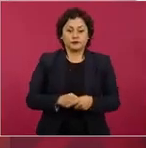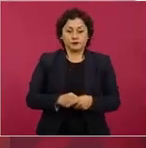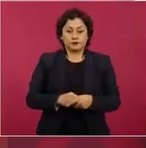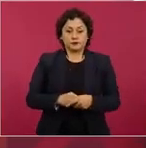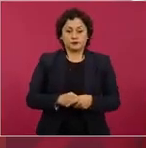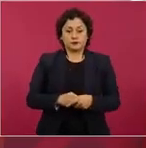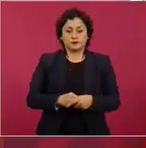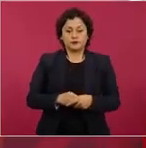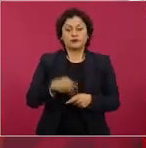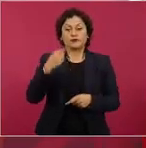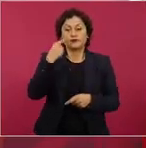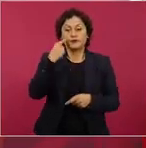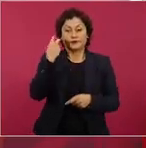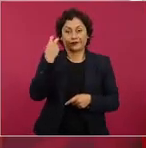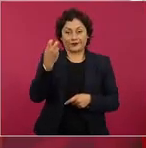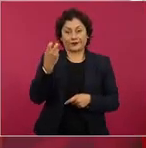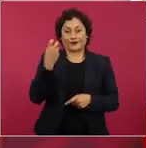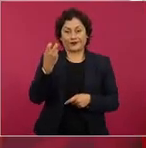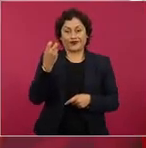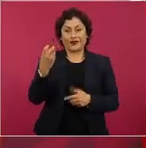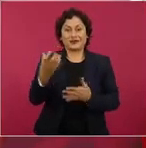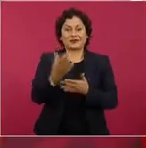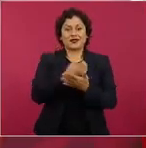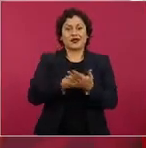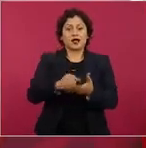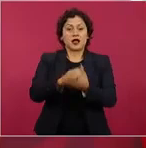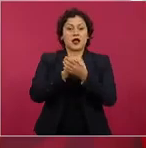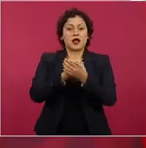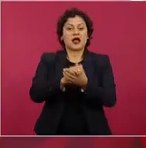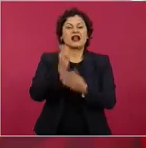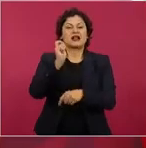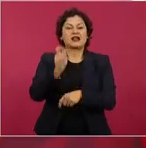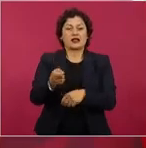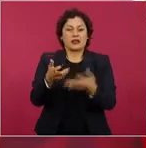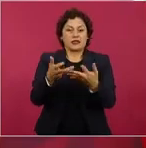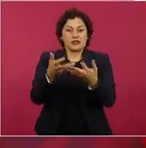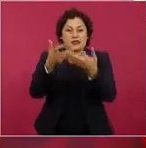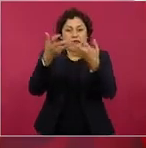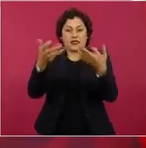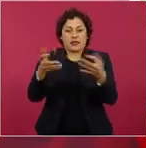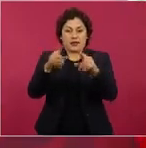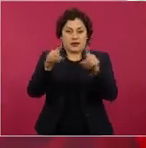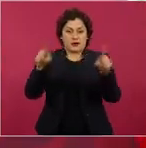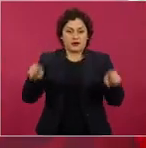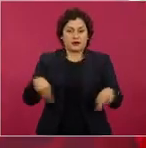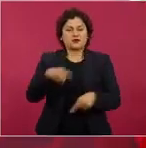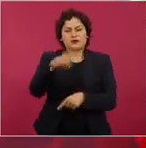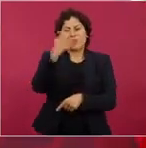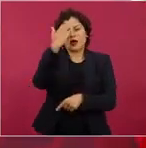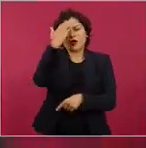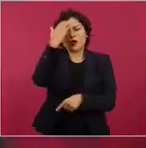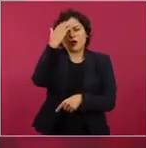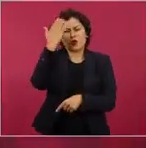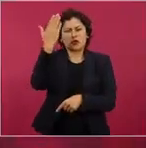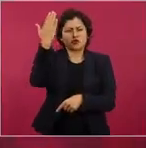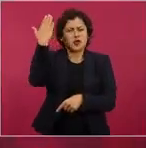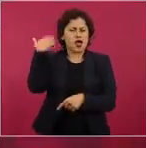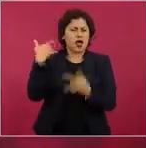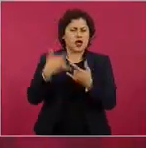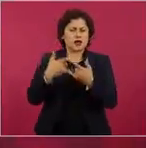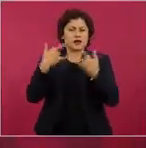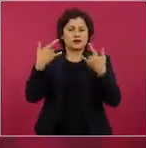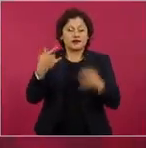Es un terreno, ya conocen ustedes la historia, que compraron en el gobierno de Calderón,